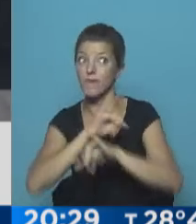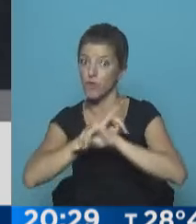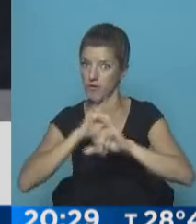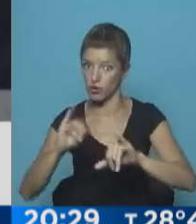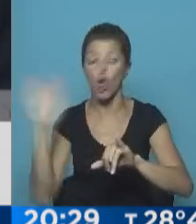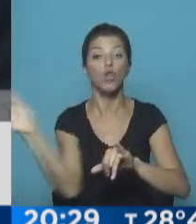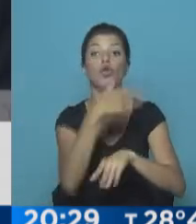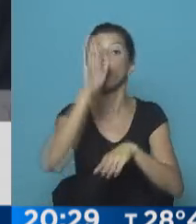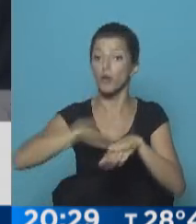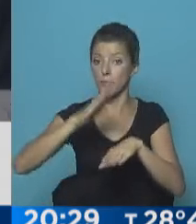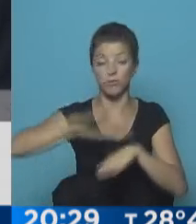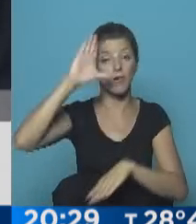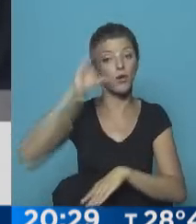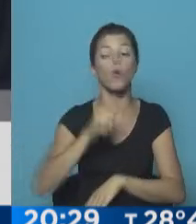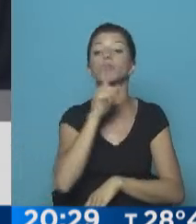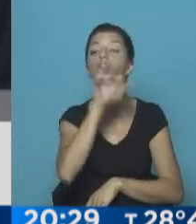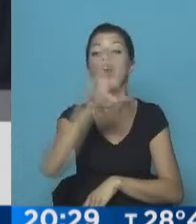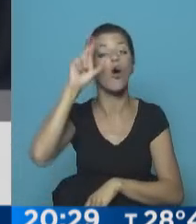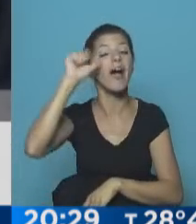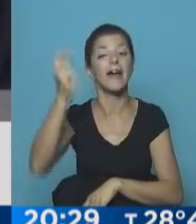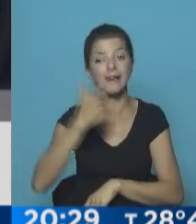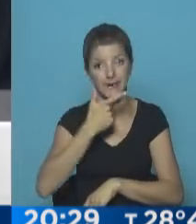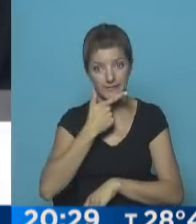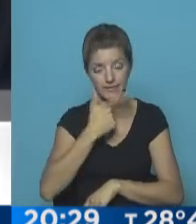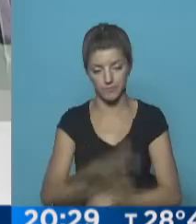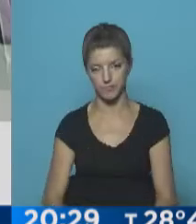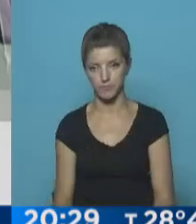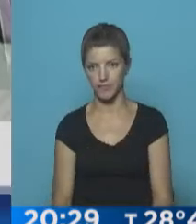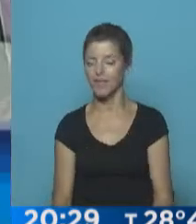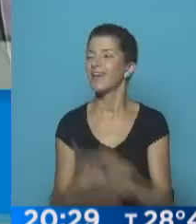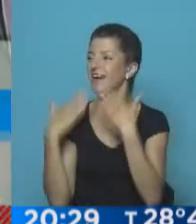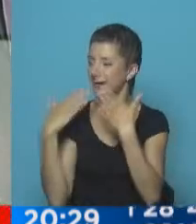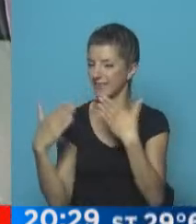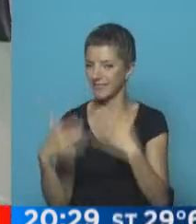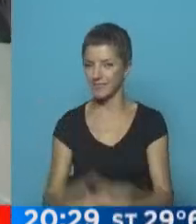Torres, vamos a ver si reparte esta información para los demás. Gracias, Emilio. A ustedes.